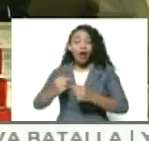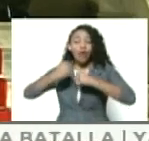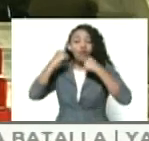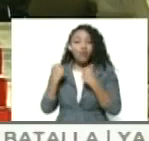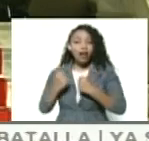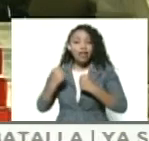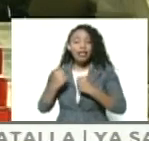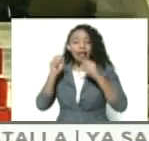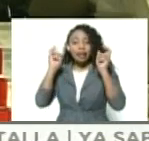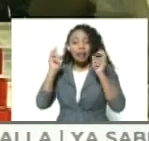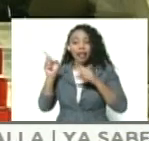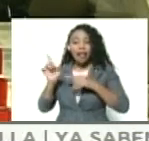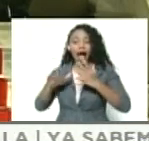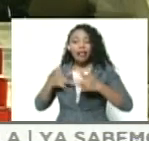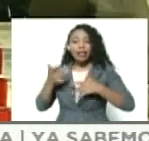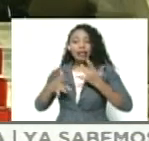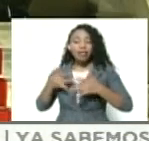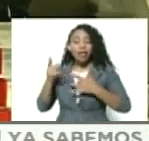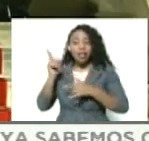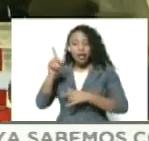producto de este acto de beatificación,